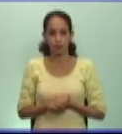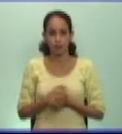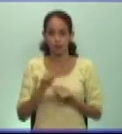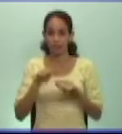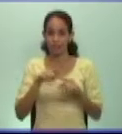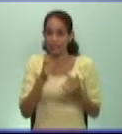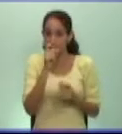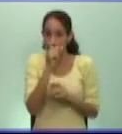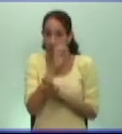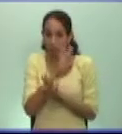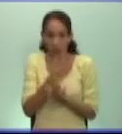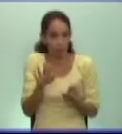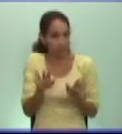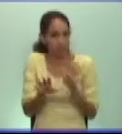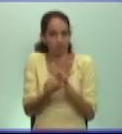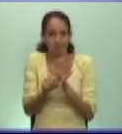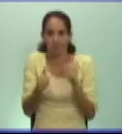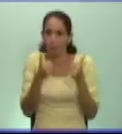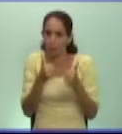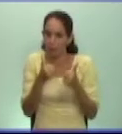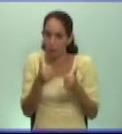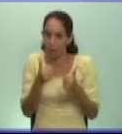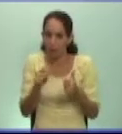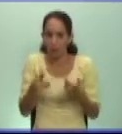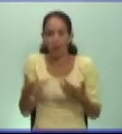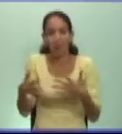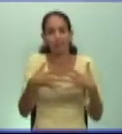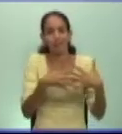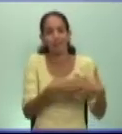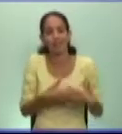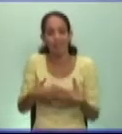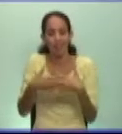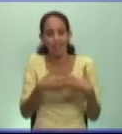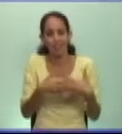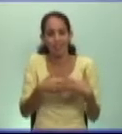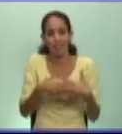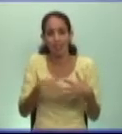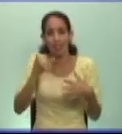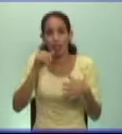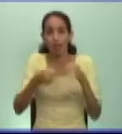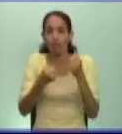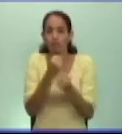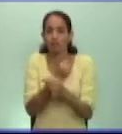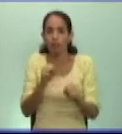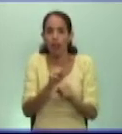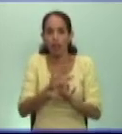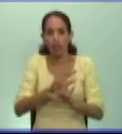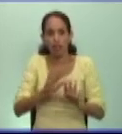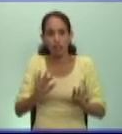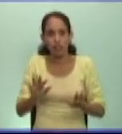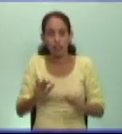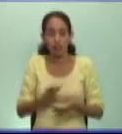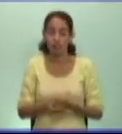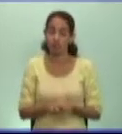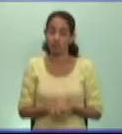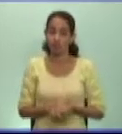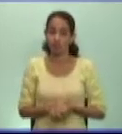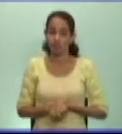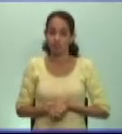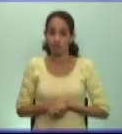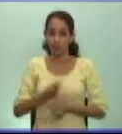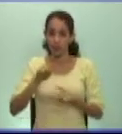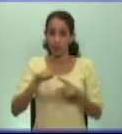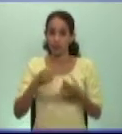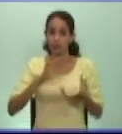Estado norteamericano y se crean todas las bases para llevar a una fase superior, el imperialismo. Fueron elementos que